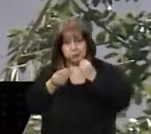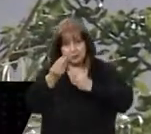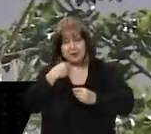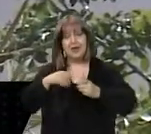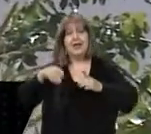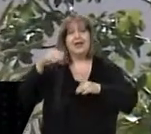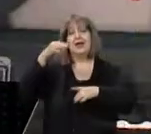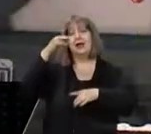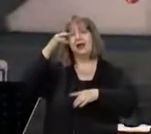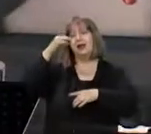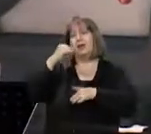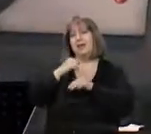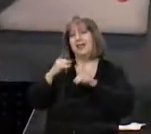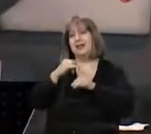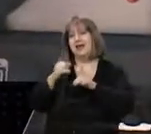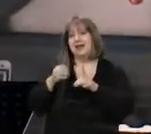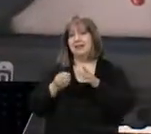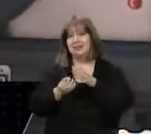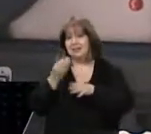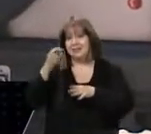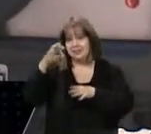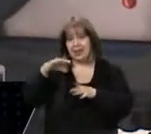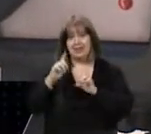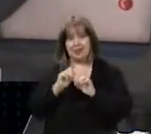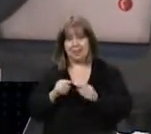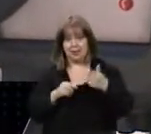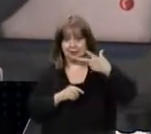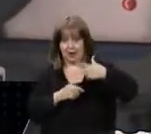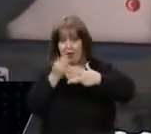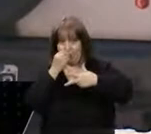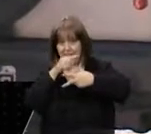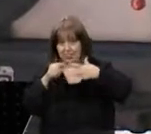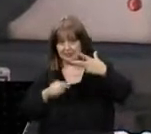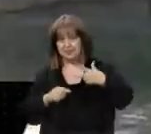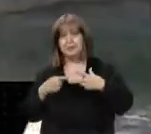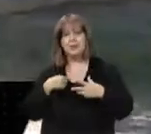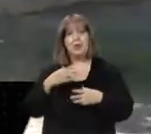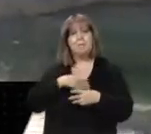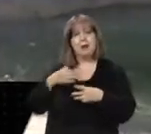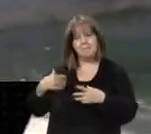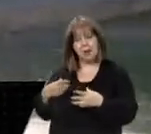propia comunidad, de aquí, de los barrios aledaños al SIC, que nos van a acompañar en el cuidado.